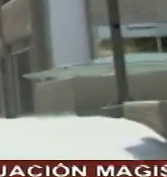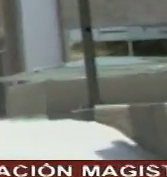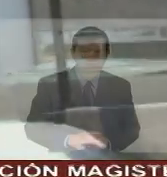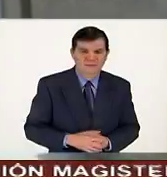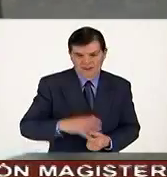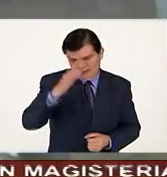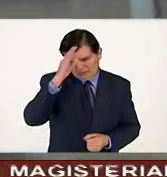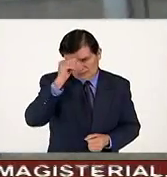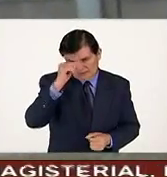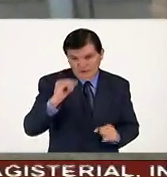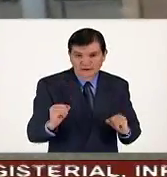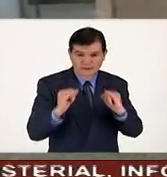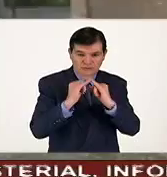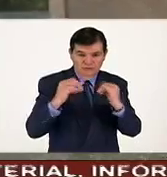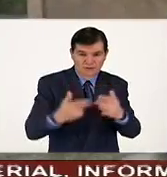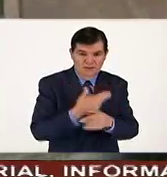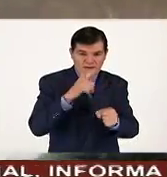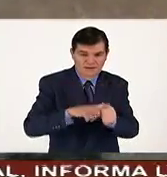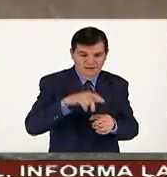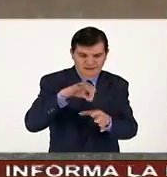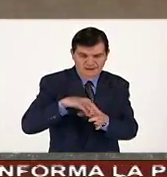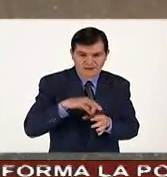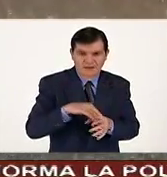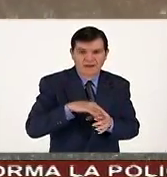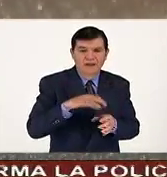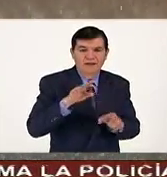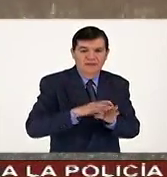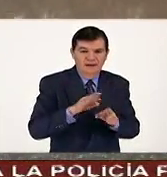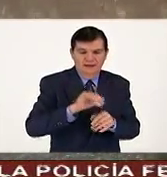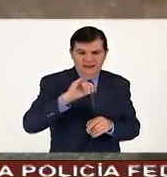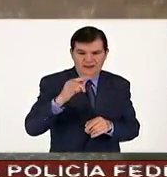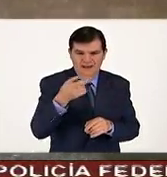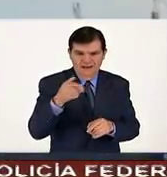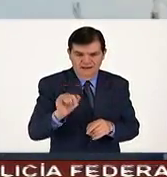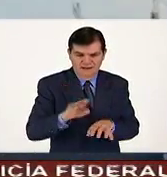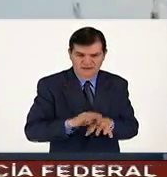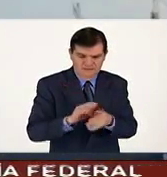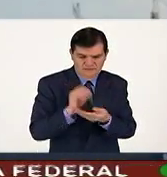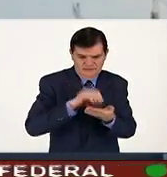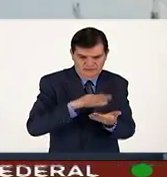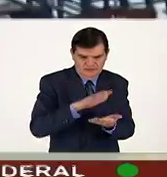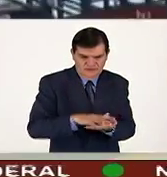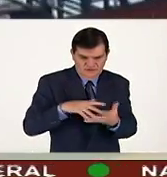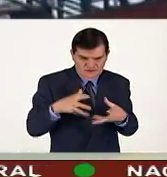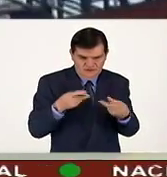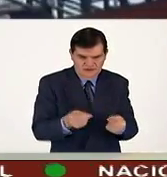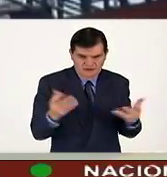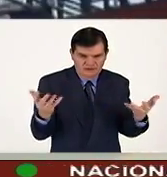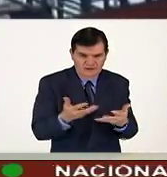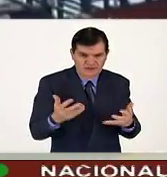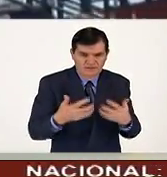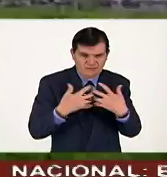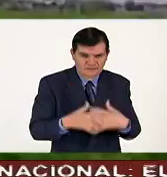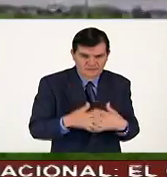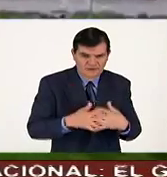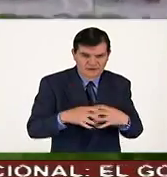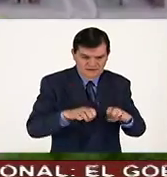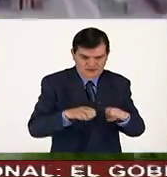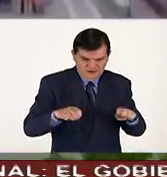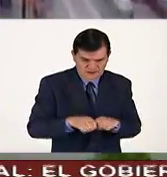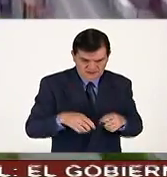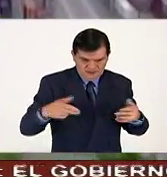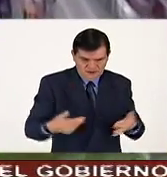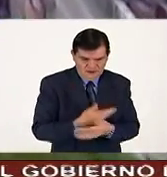De acuerdo con el Instituto Nacional de Estadística y Geografía, la inversión fija bruta, que representa los gastos realizados en maquinaria y equipo de